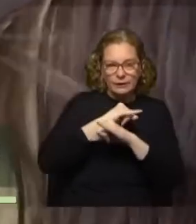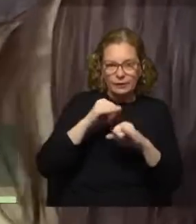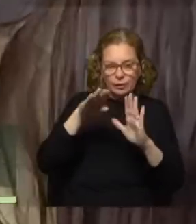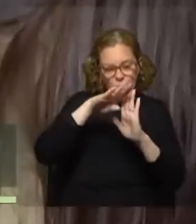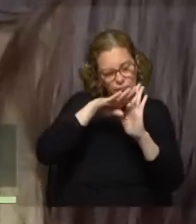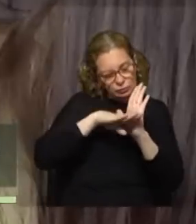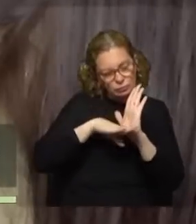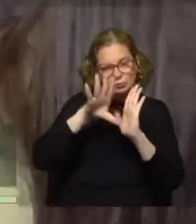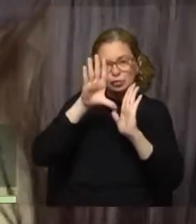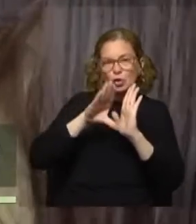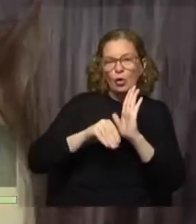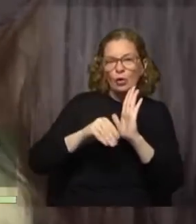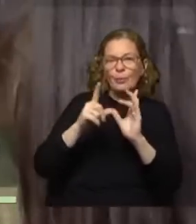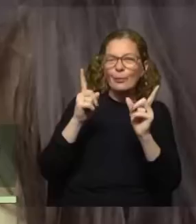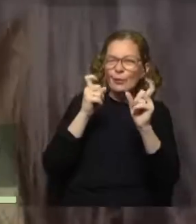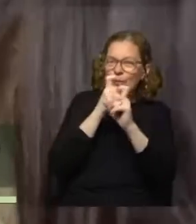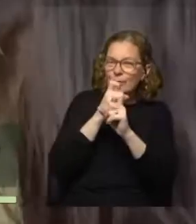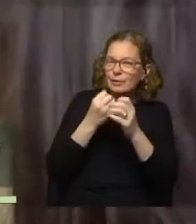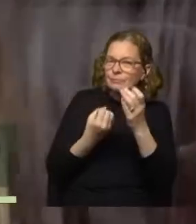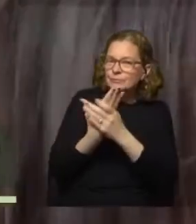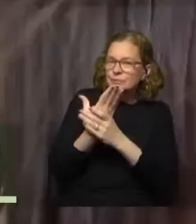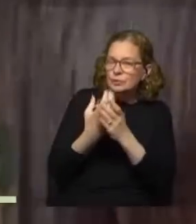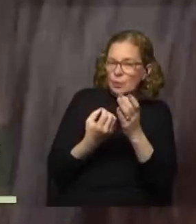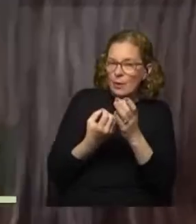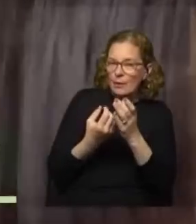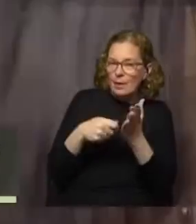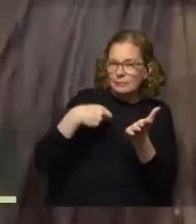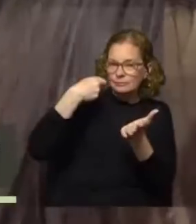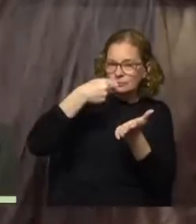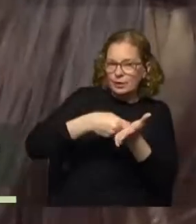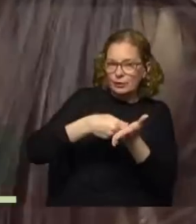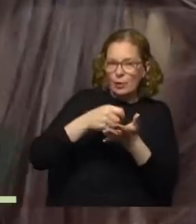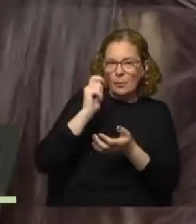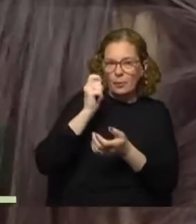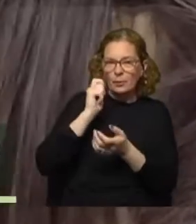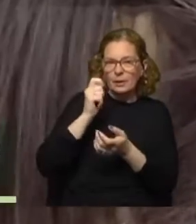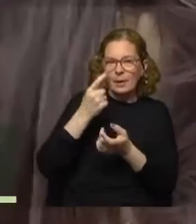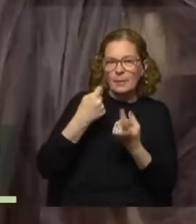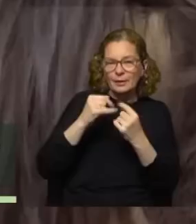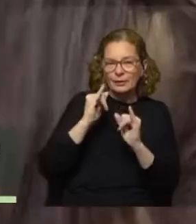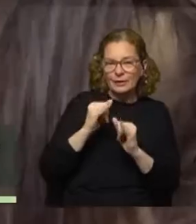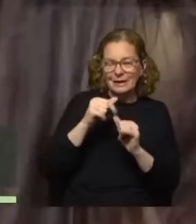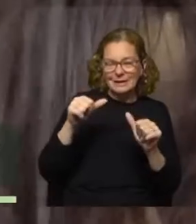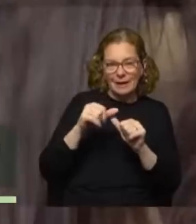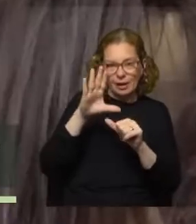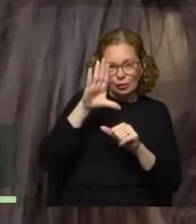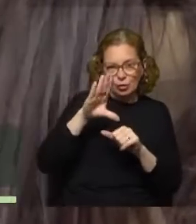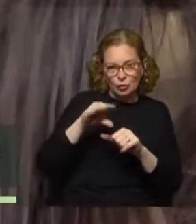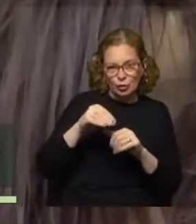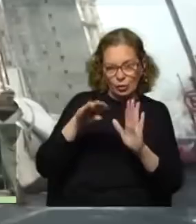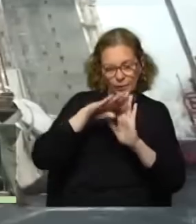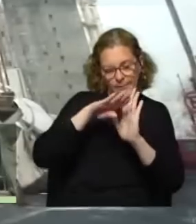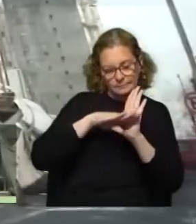digamos difícilmente aparezcan nuevas cosas del lado de la inversión pública pero sí que se ejecute todo lo que sea